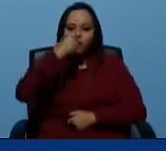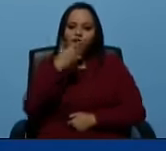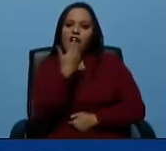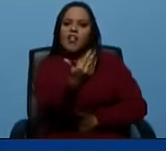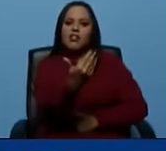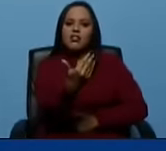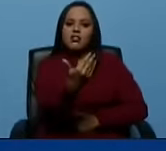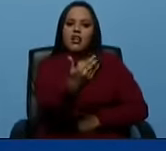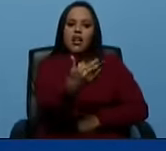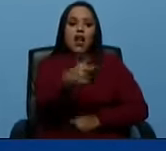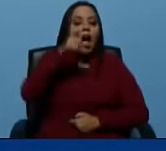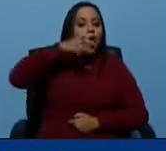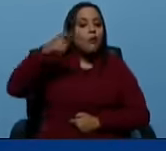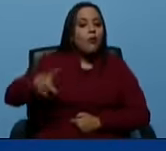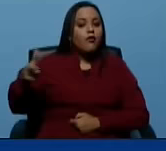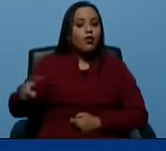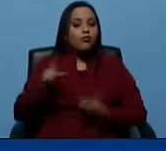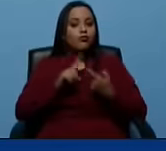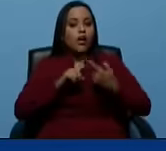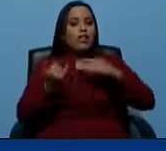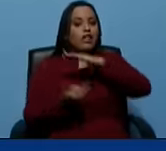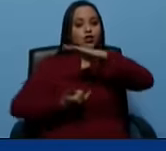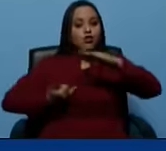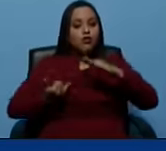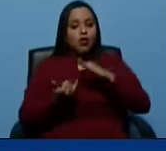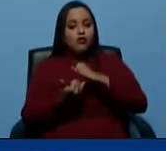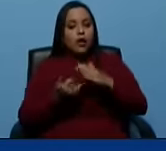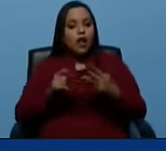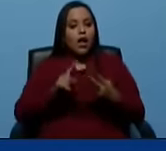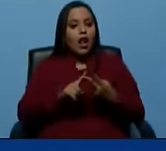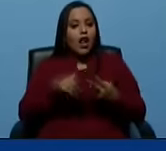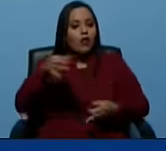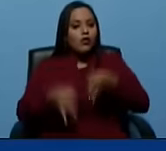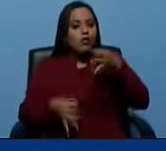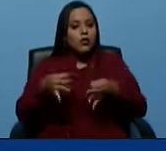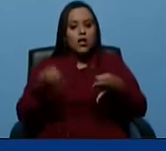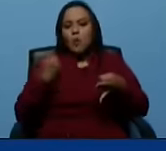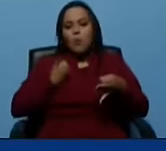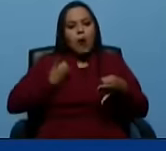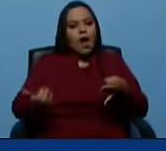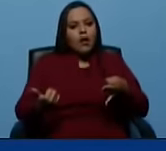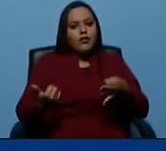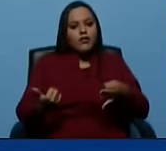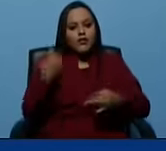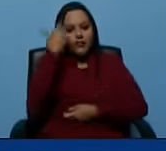al pueblo, a las instituciones, a la justicia y a quien haya que darle la cara.